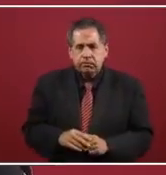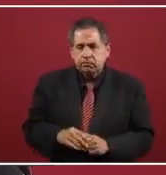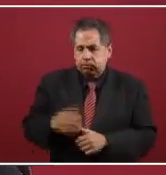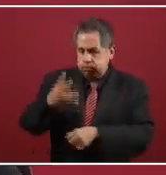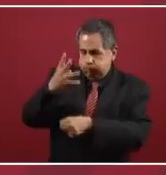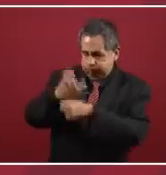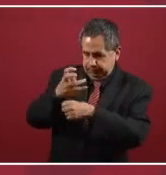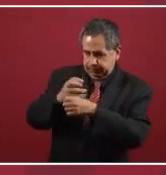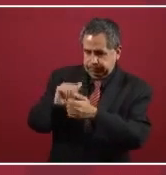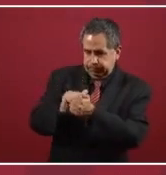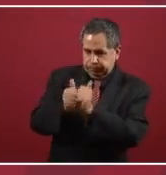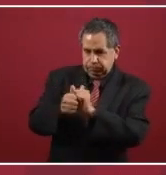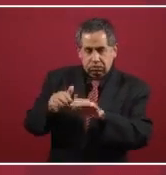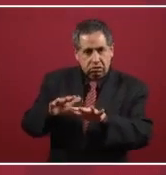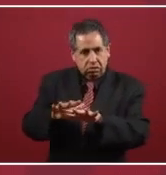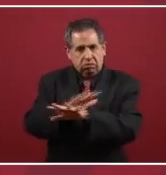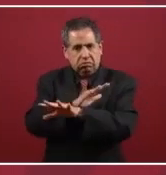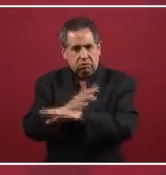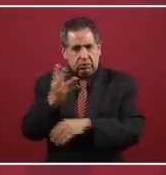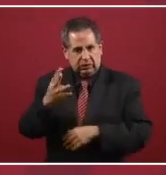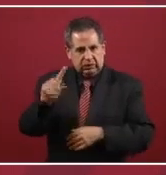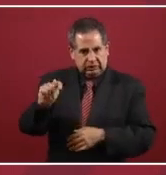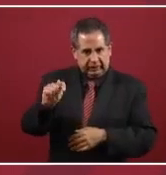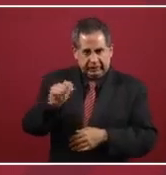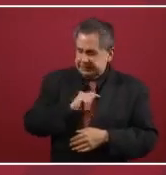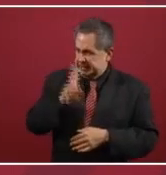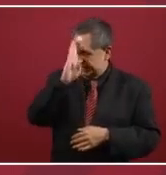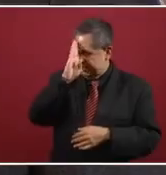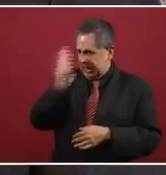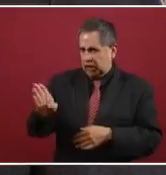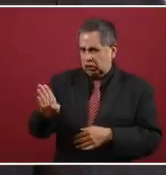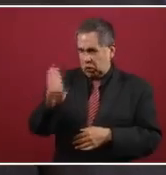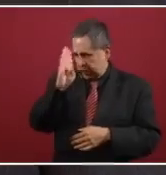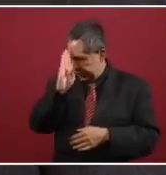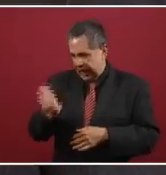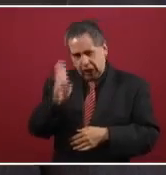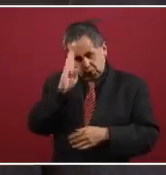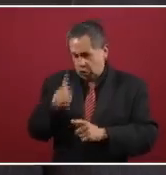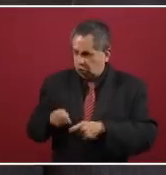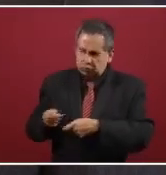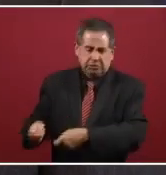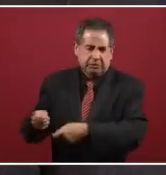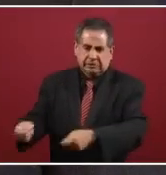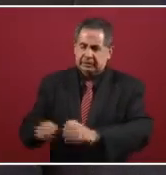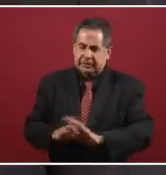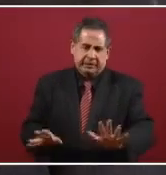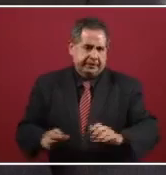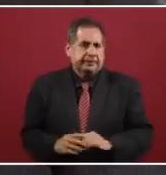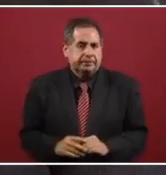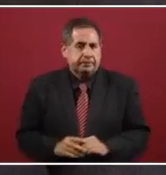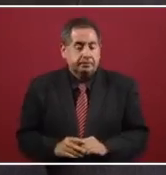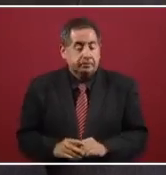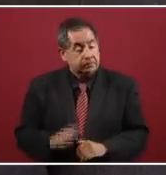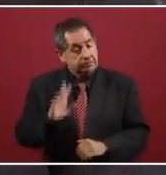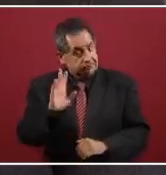cuarta transformación, es entregar todo de manera directa. Otra situación es,